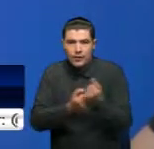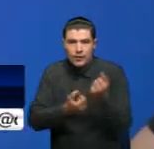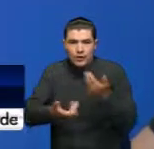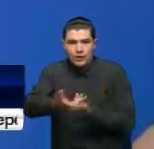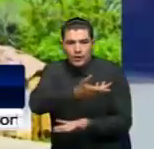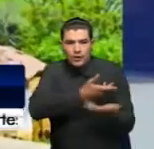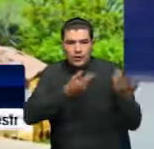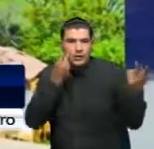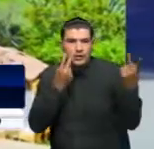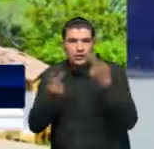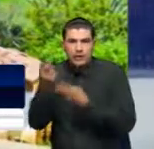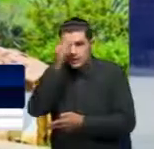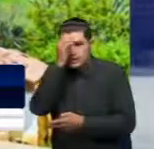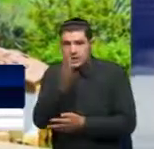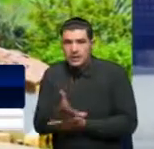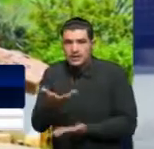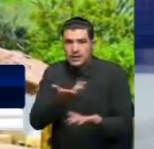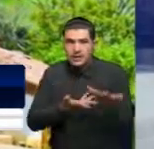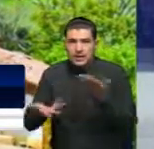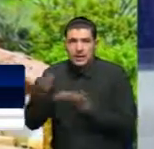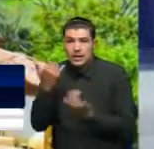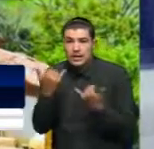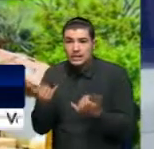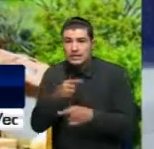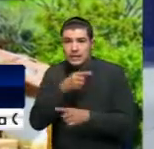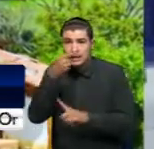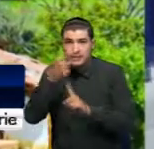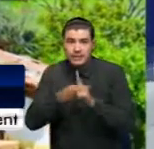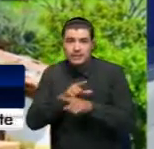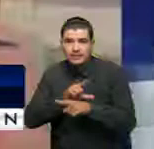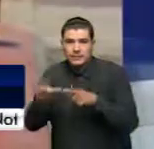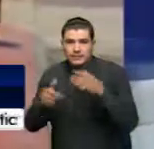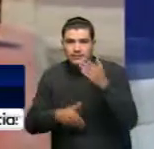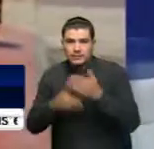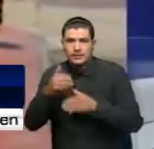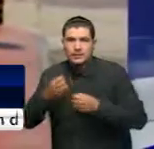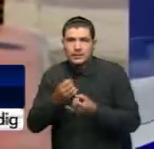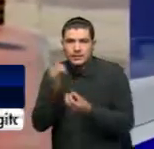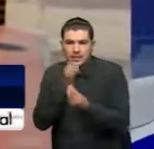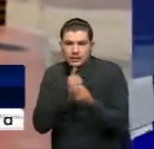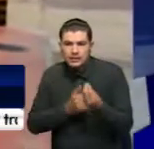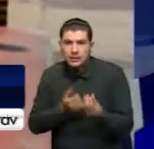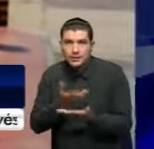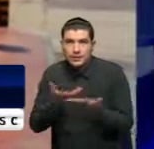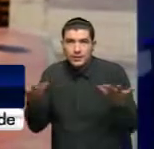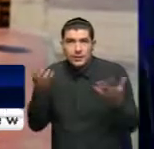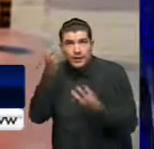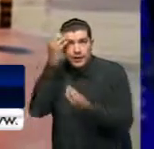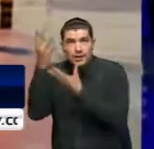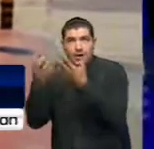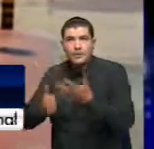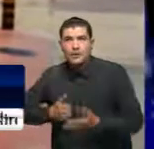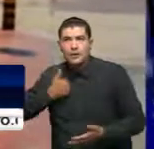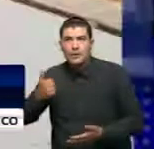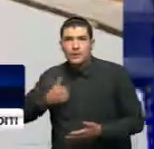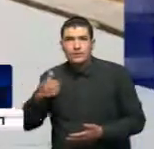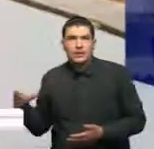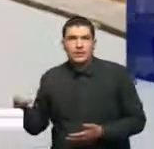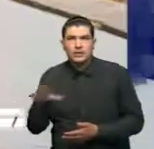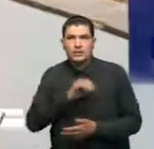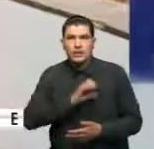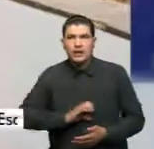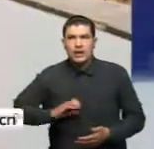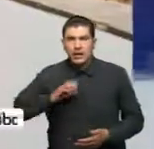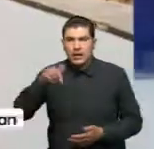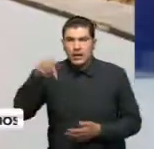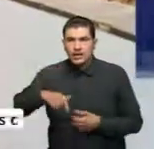dinamizar el ejercicio este mes inicia el proceso de diseño de producto que deberá ser innovador aprovechando todas las características de la región